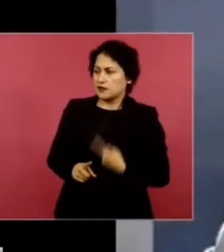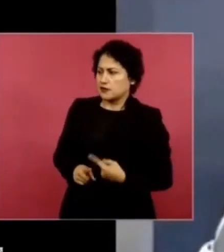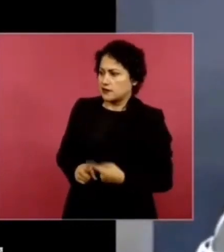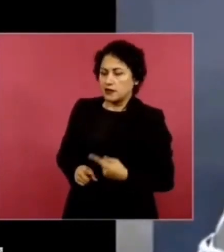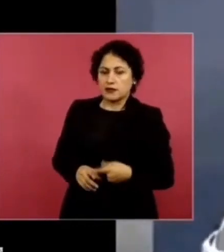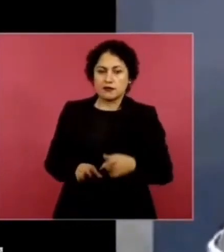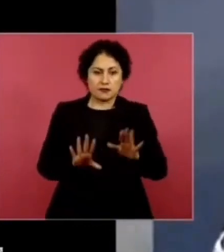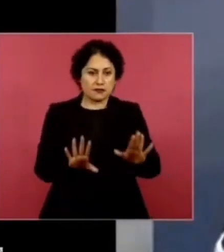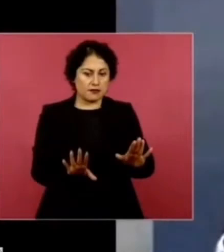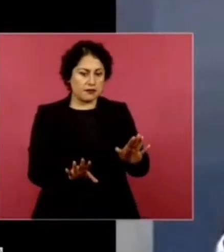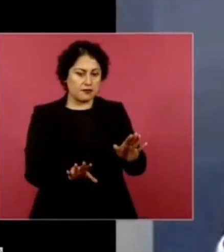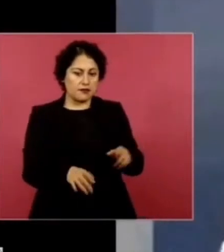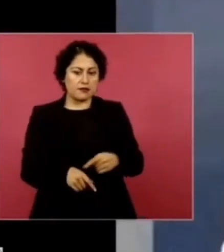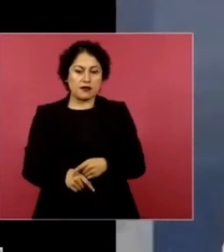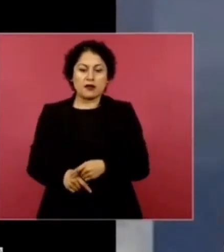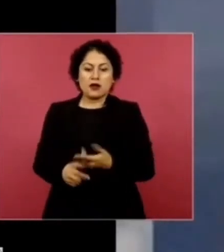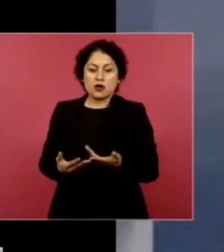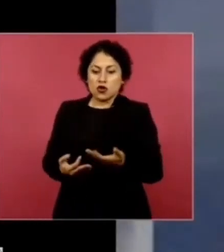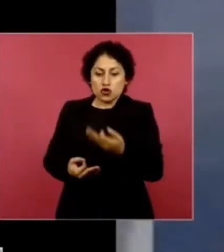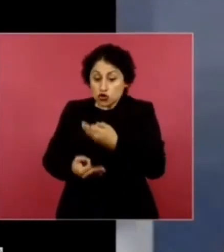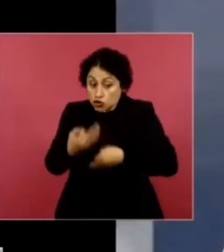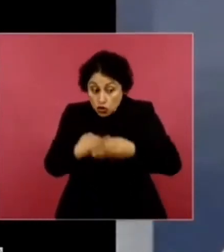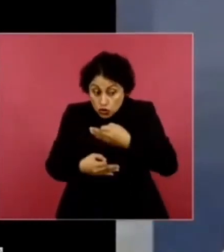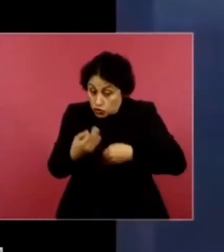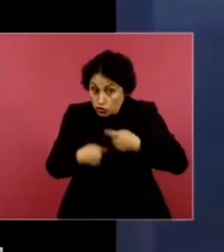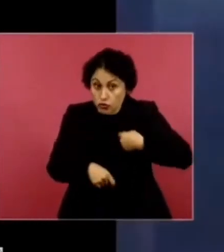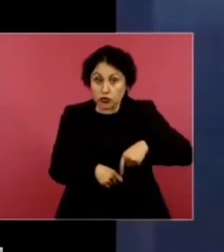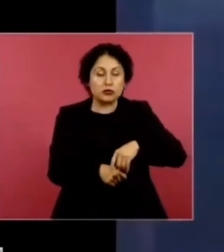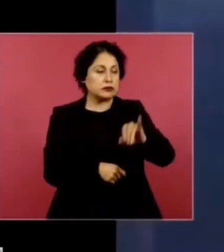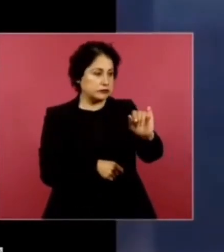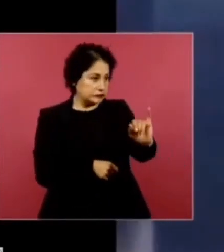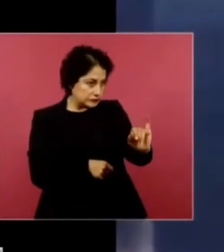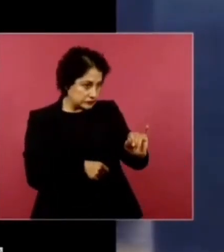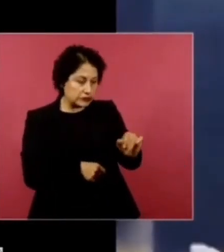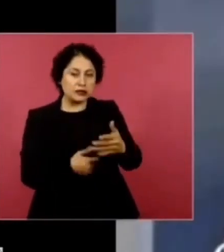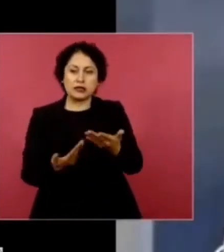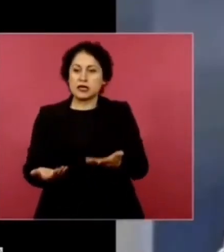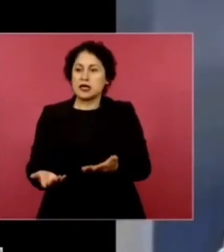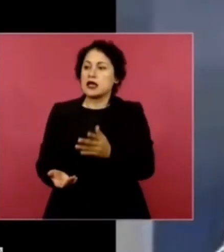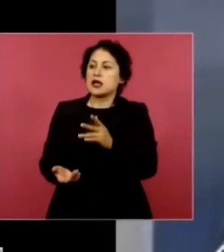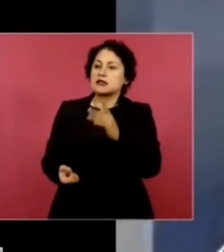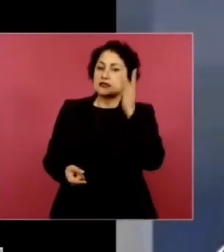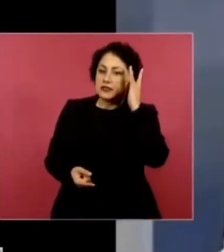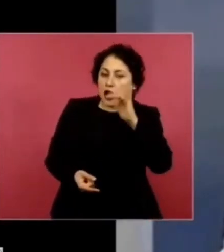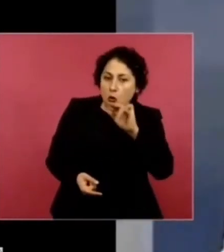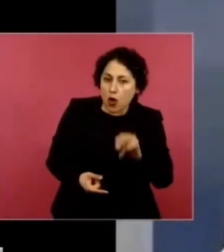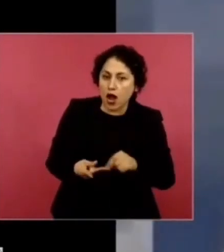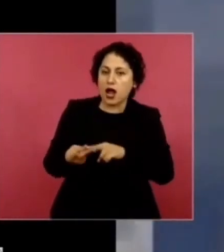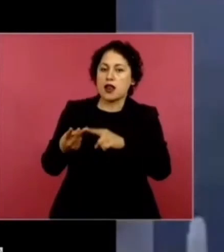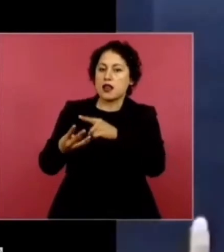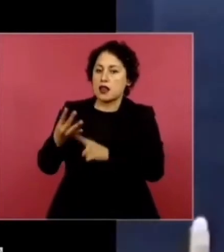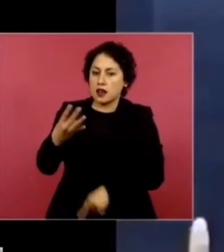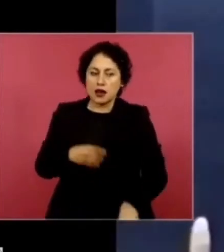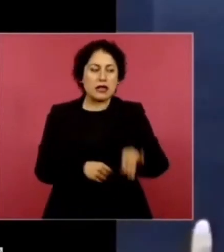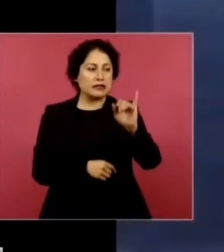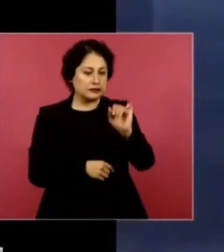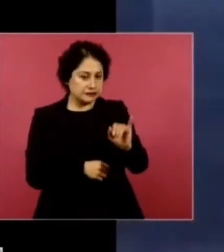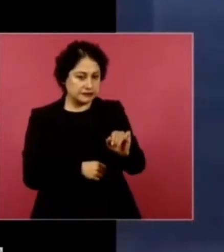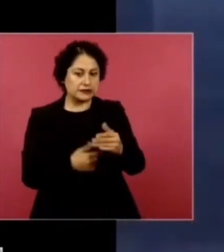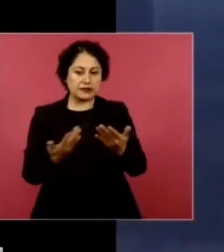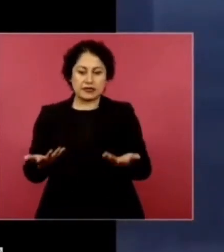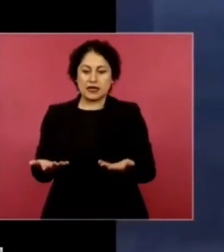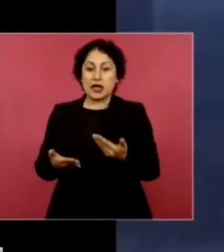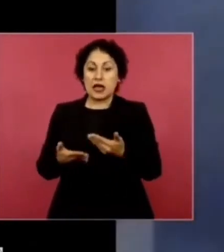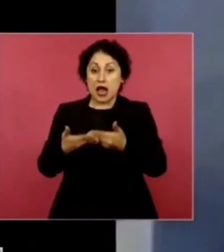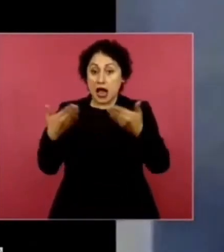ciudad? gobierno de la Bueno, ciudad, todo lo que hemos sí. seguido, todos los Todo lo que, casos, así el es. paraje de San Juan, el Así caso de es. Nico, los Los videos, videos. etcétera. Y hoy llegamos a una